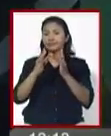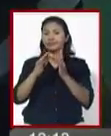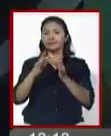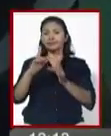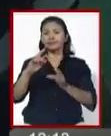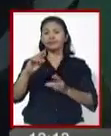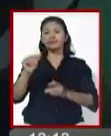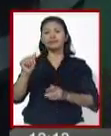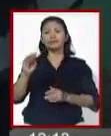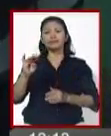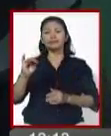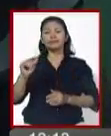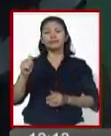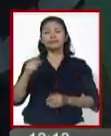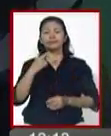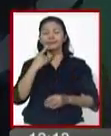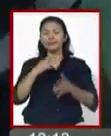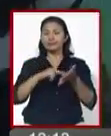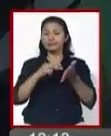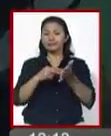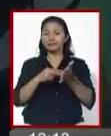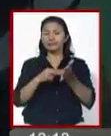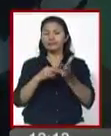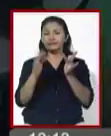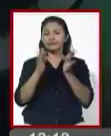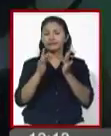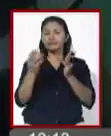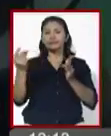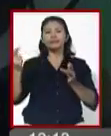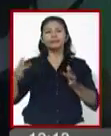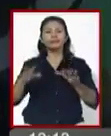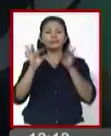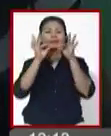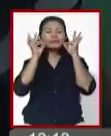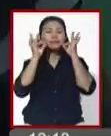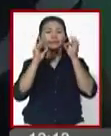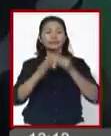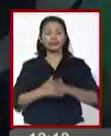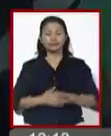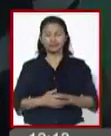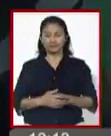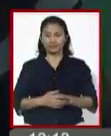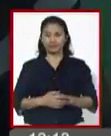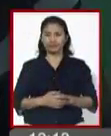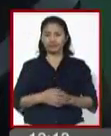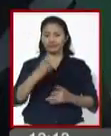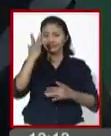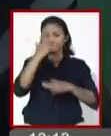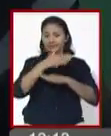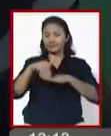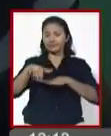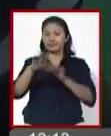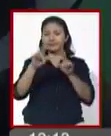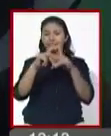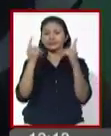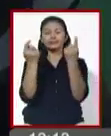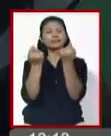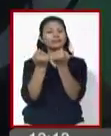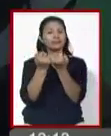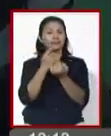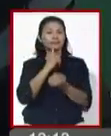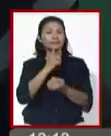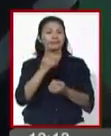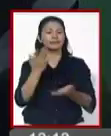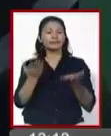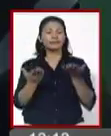a rabia, los antecedentes de contacto con perros y gatos y la situación epidemiológica del departamento